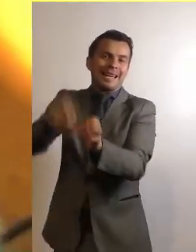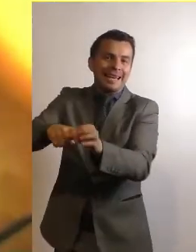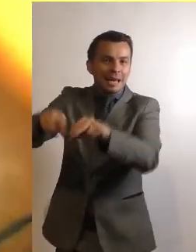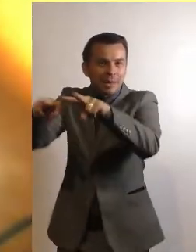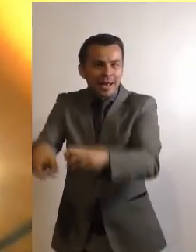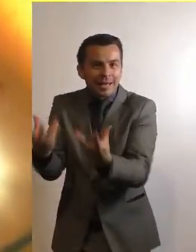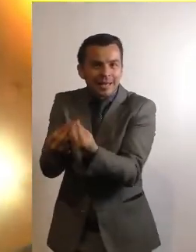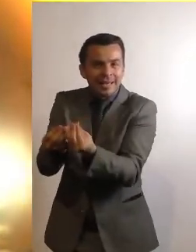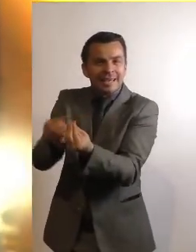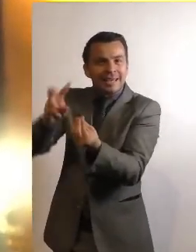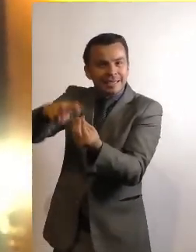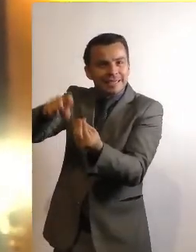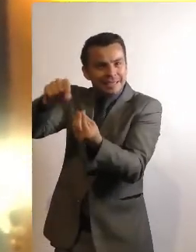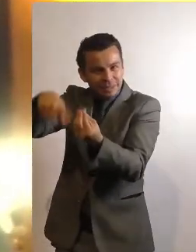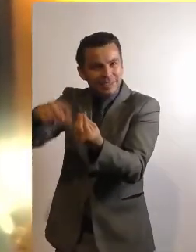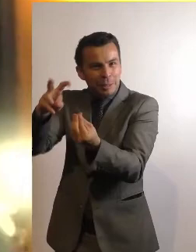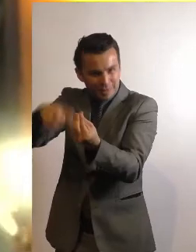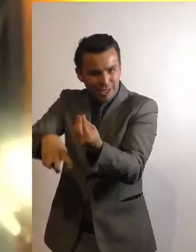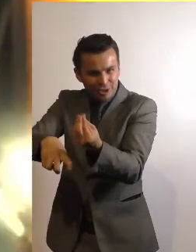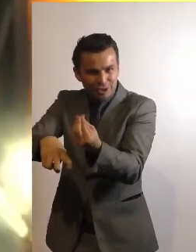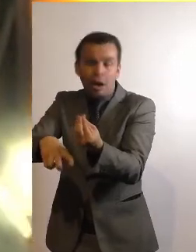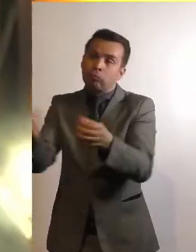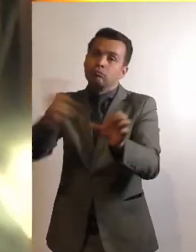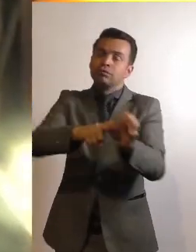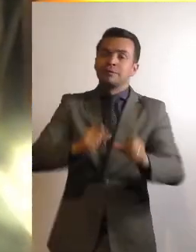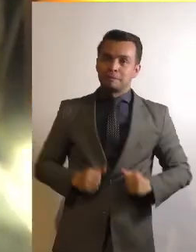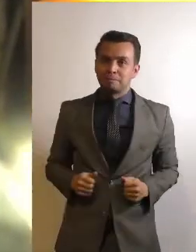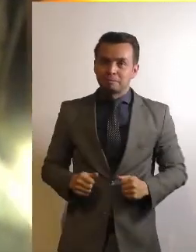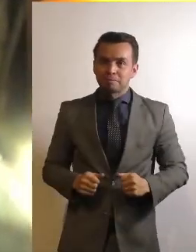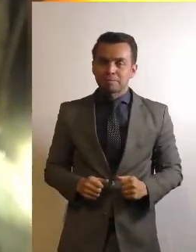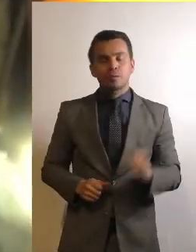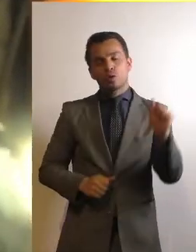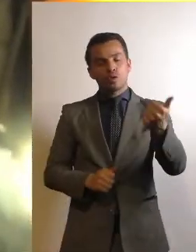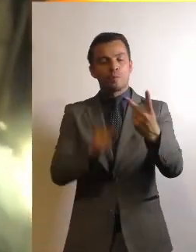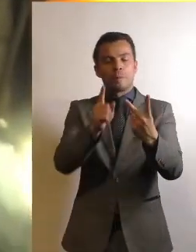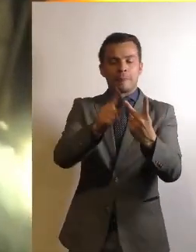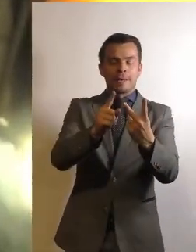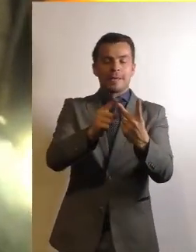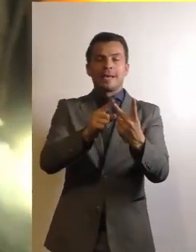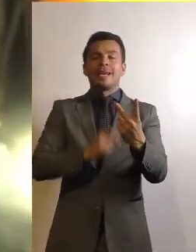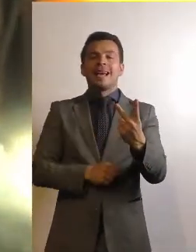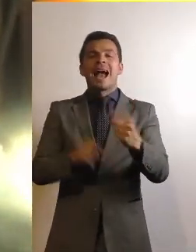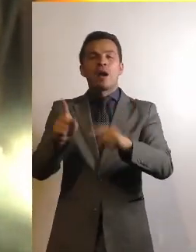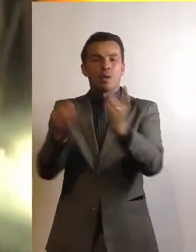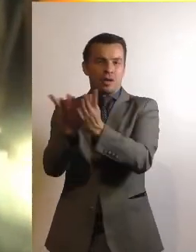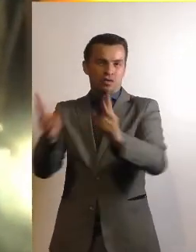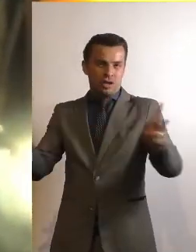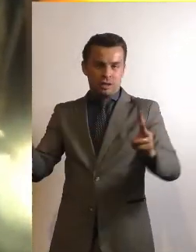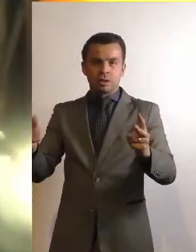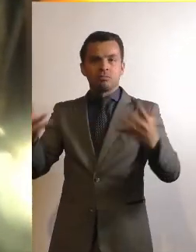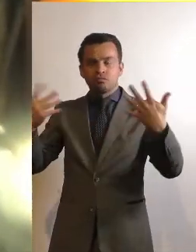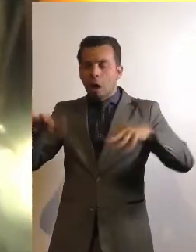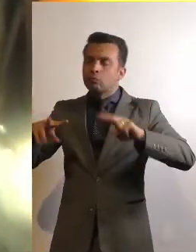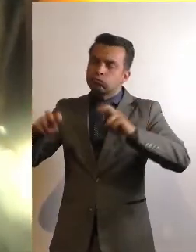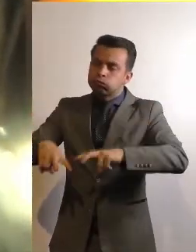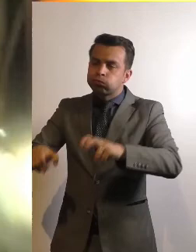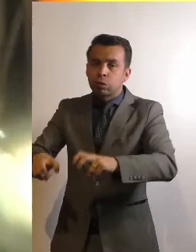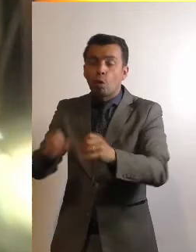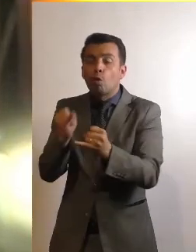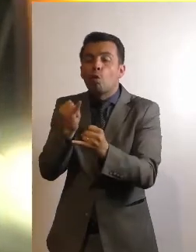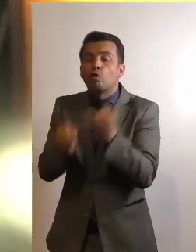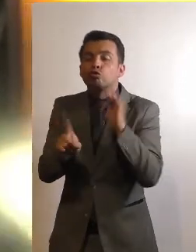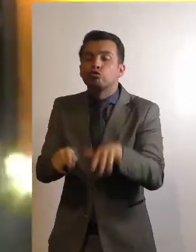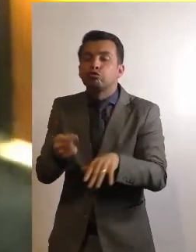jóvenes investigadores, se busca potenciar esa vocación en investigación de los estudiantes que ya están en últimos semestres,